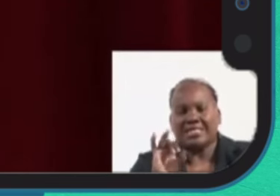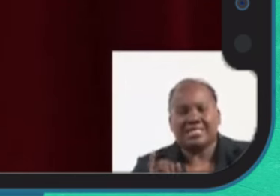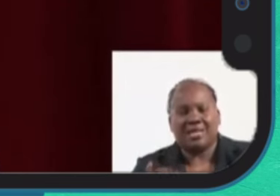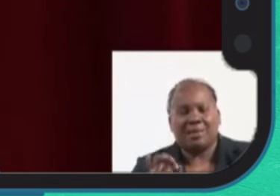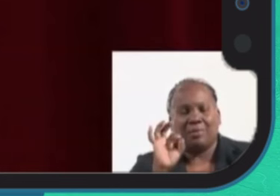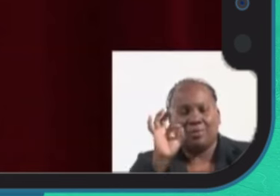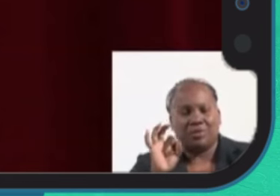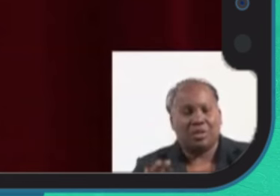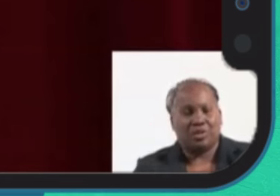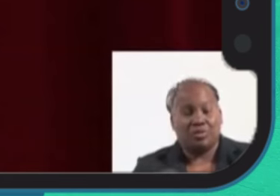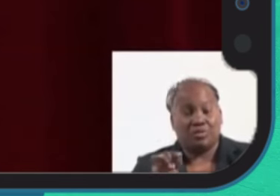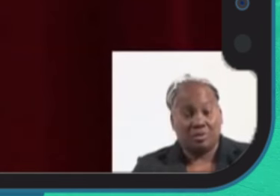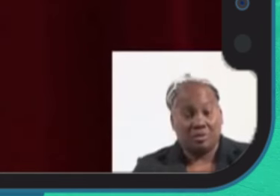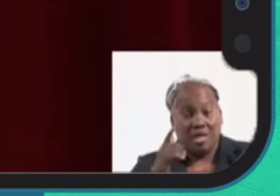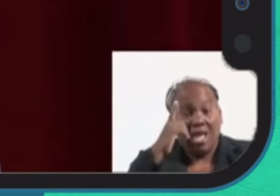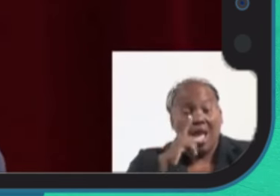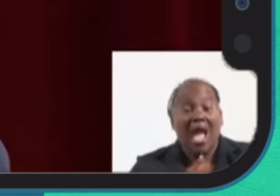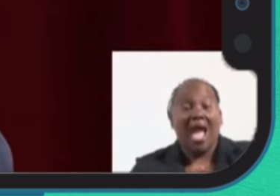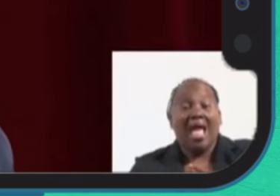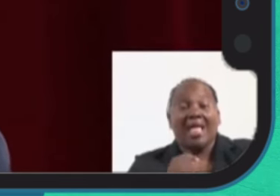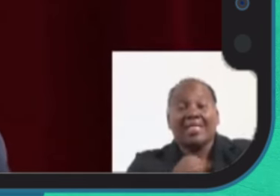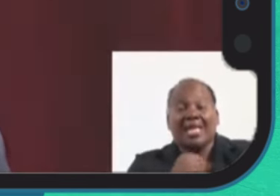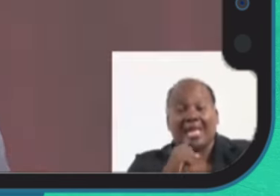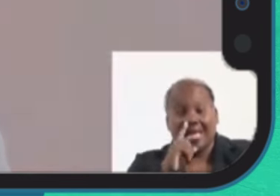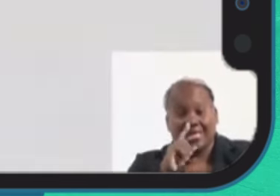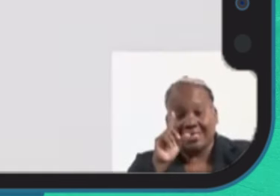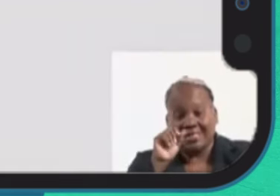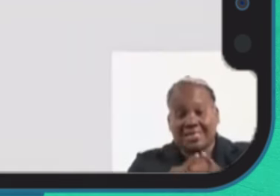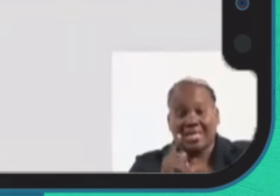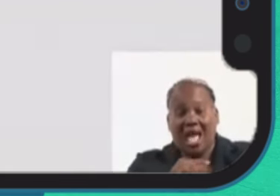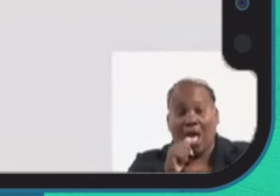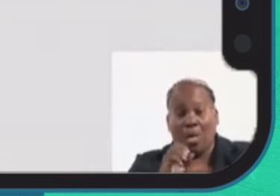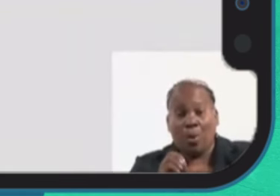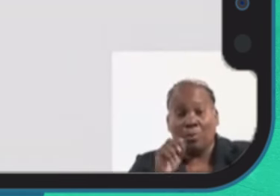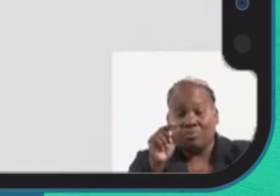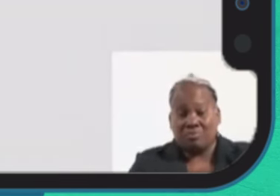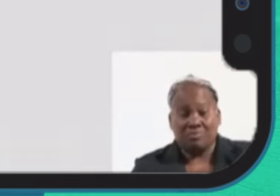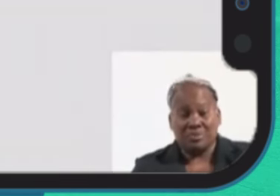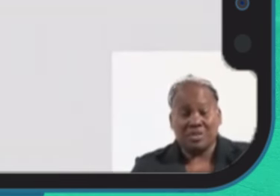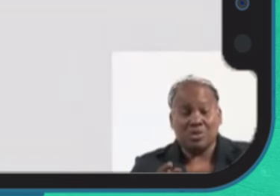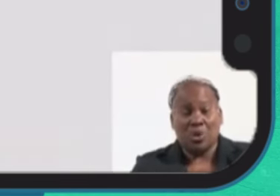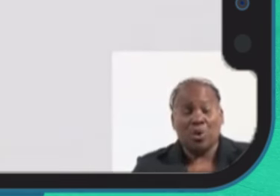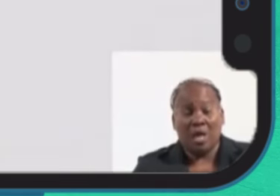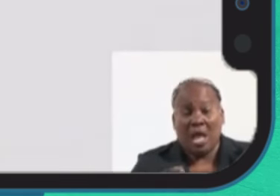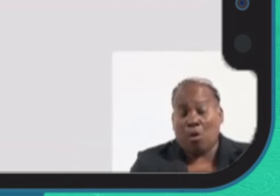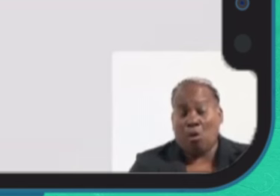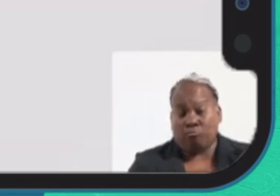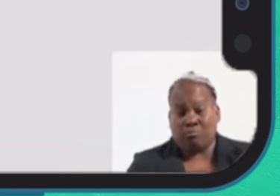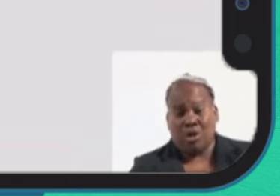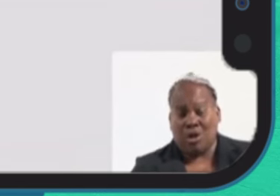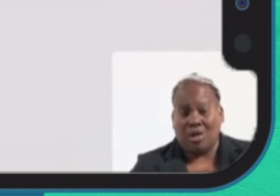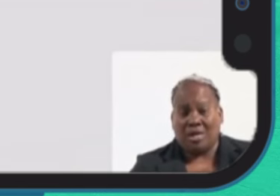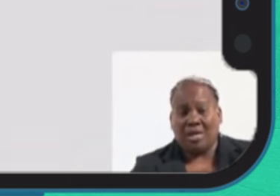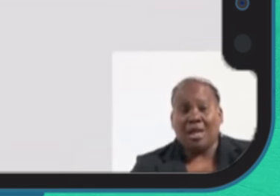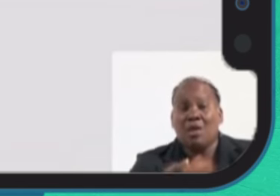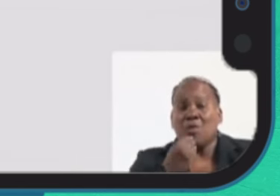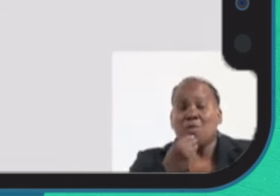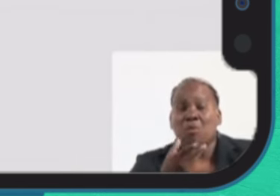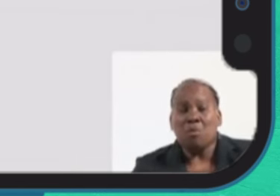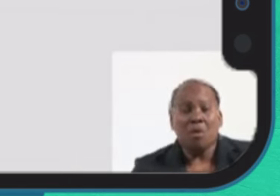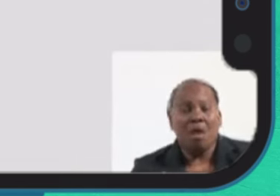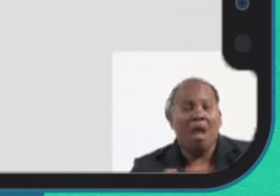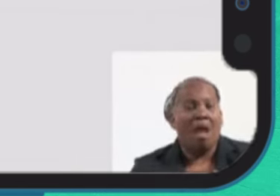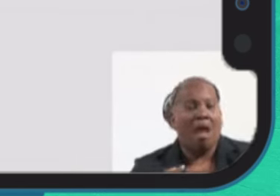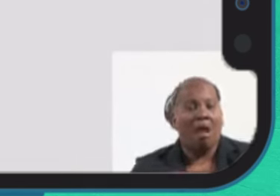El atentado, que aquí el atentado es también cuando hay una resistencia, digamos, física a cualquier actuación de los